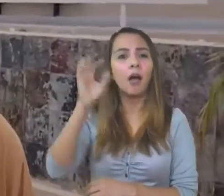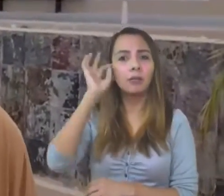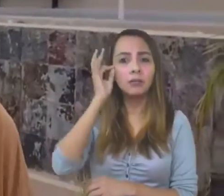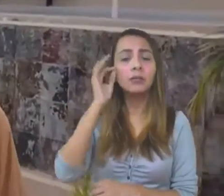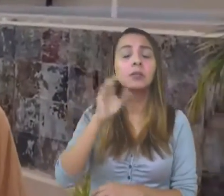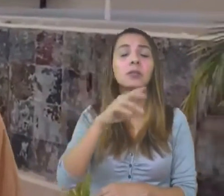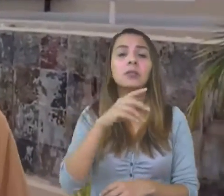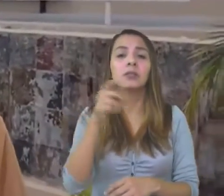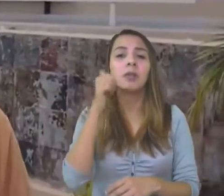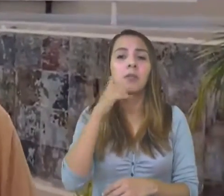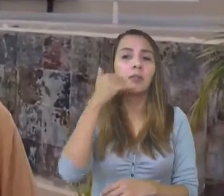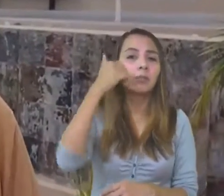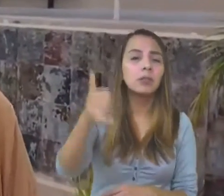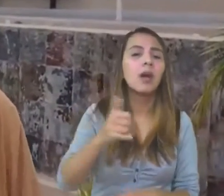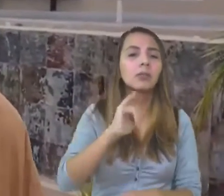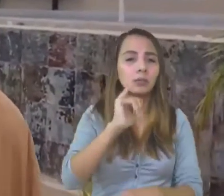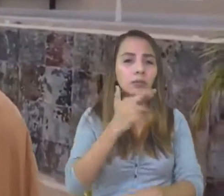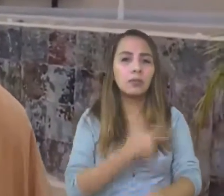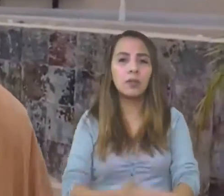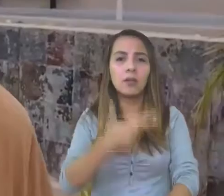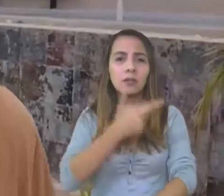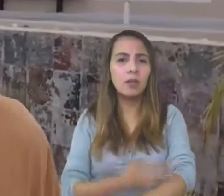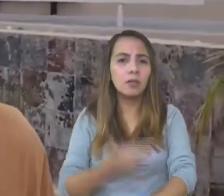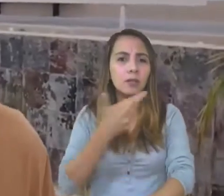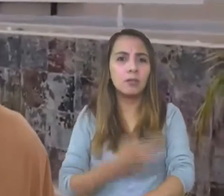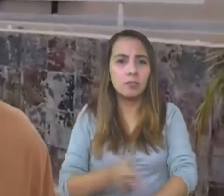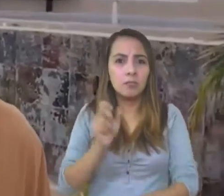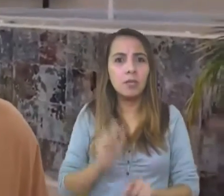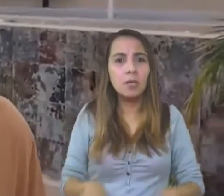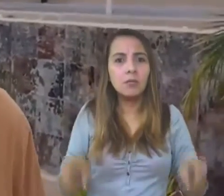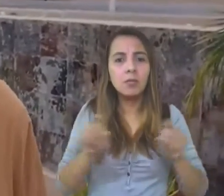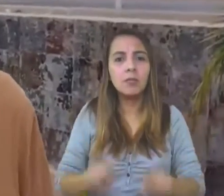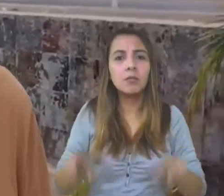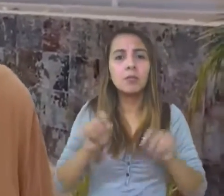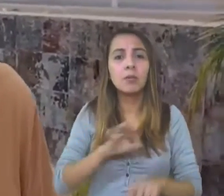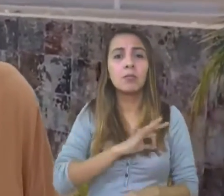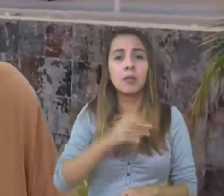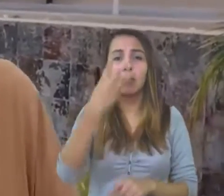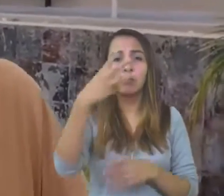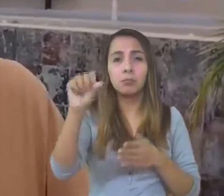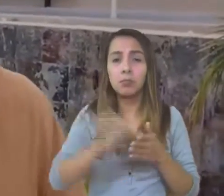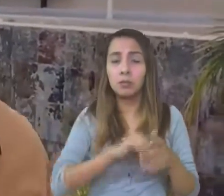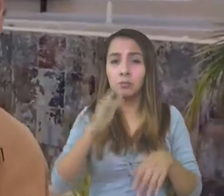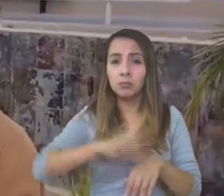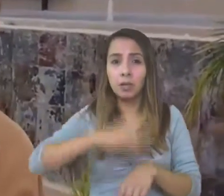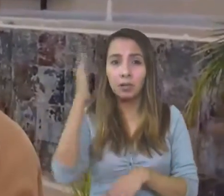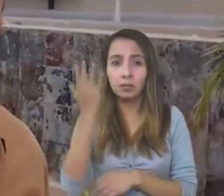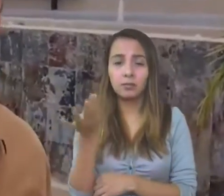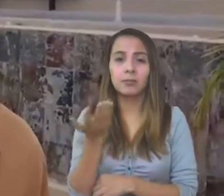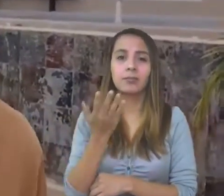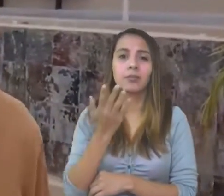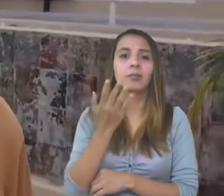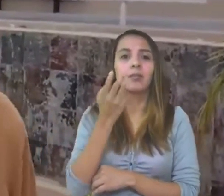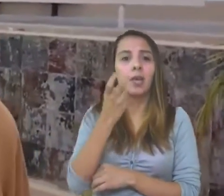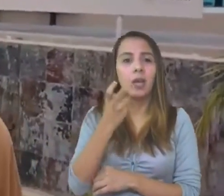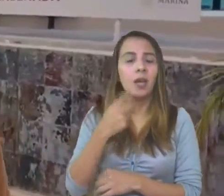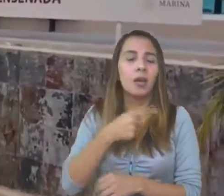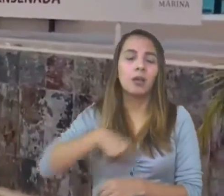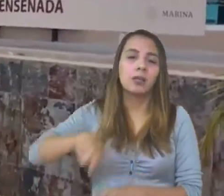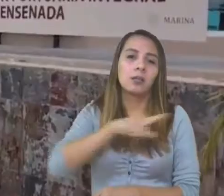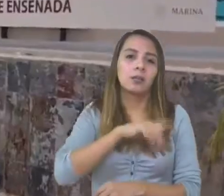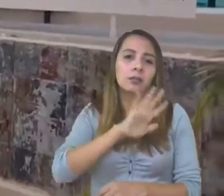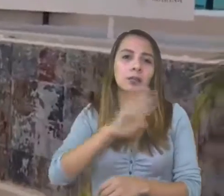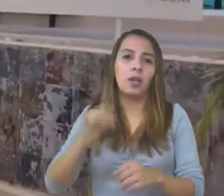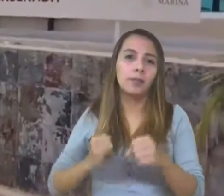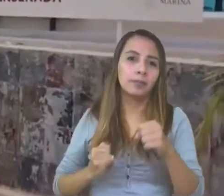eso, y ya llevamos pues más de 3 meses. ¿Verdad? Desde aquella ocasión que estuvimos allá. Nos motivamos porque el señor llegó